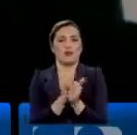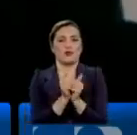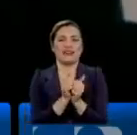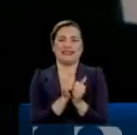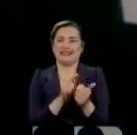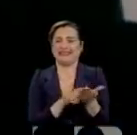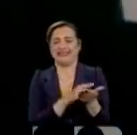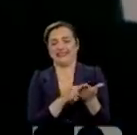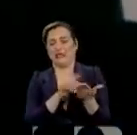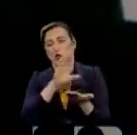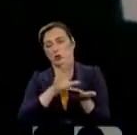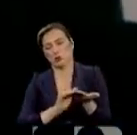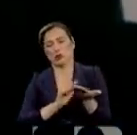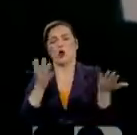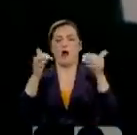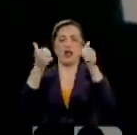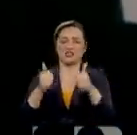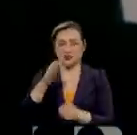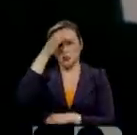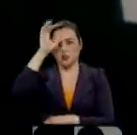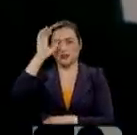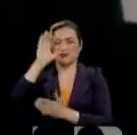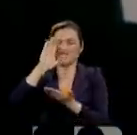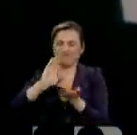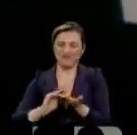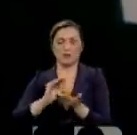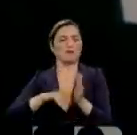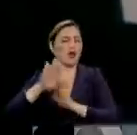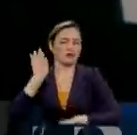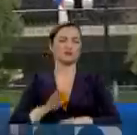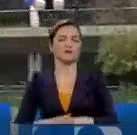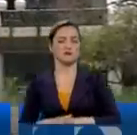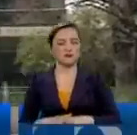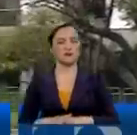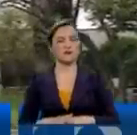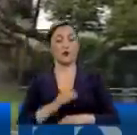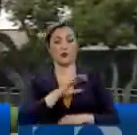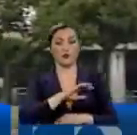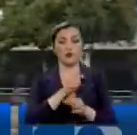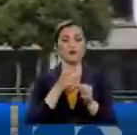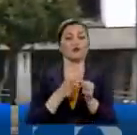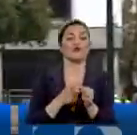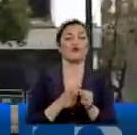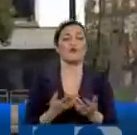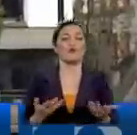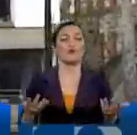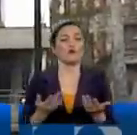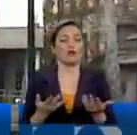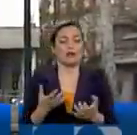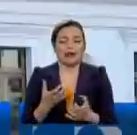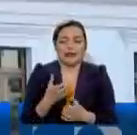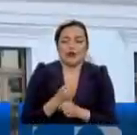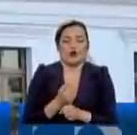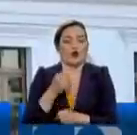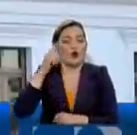deportivos, culturales, artísticos, que creo que es la mayor parte que se reducen en el presupuesto. El municipio de Quito aún no tiene certezas de